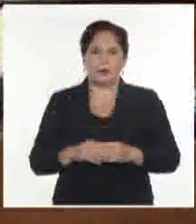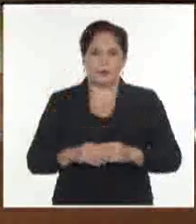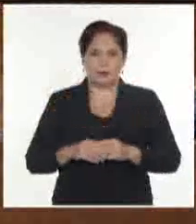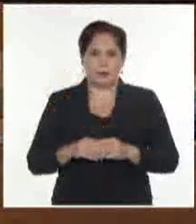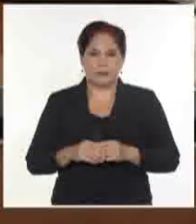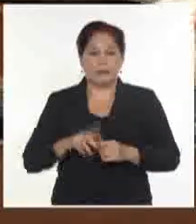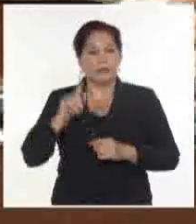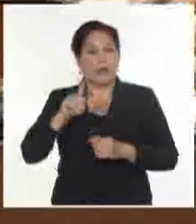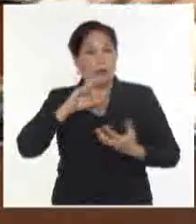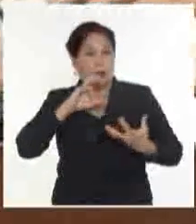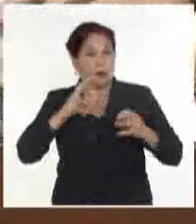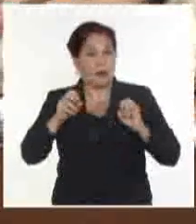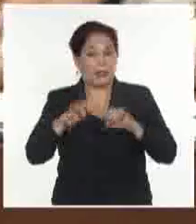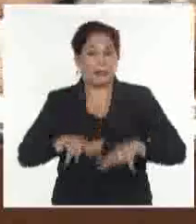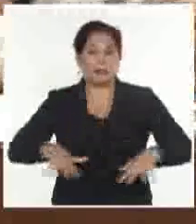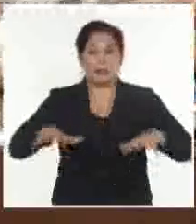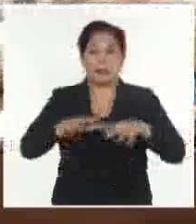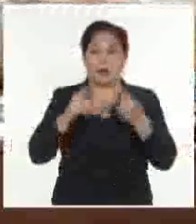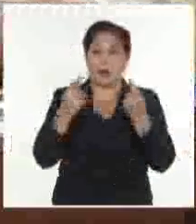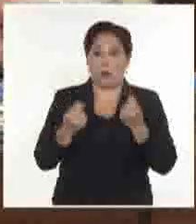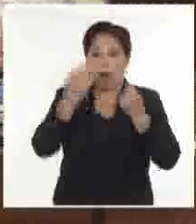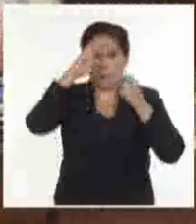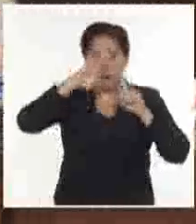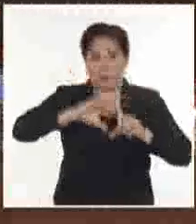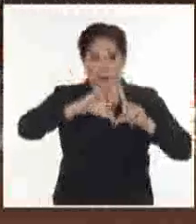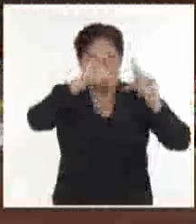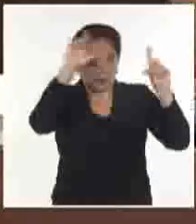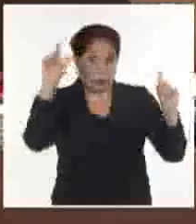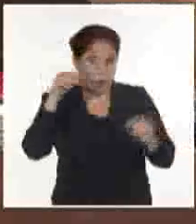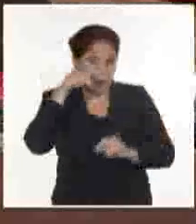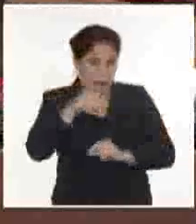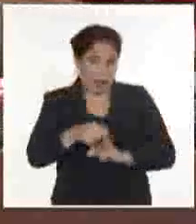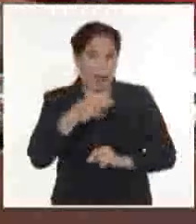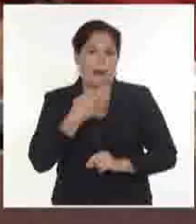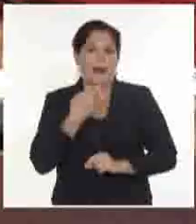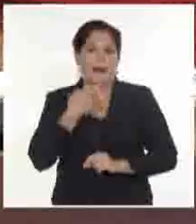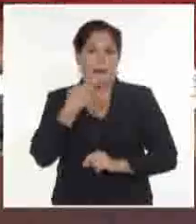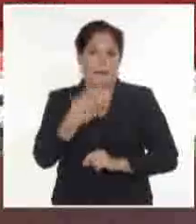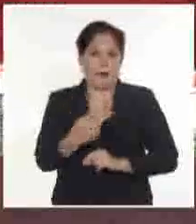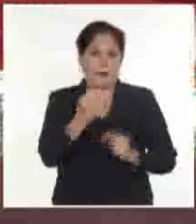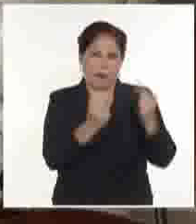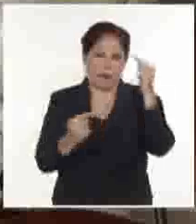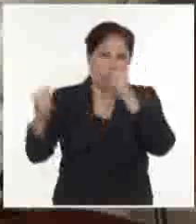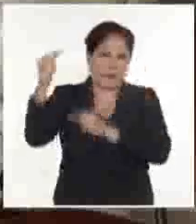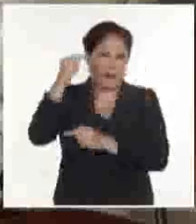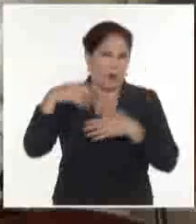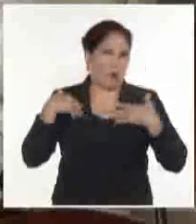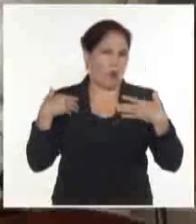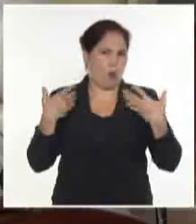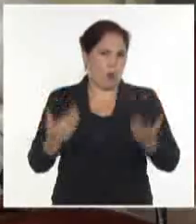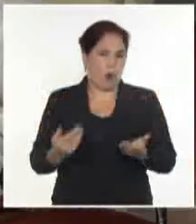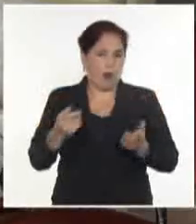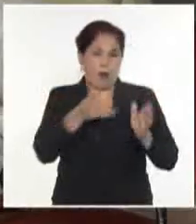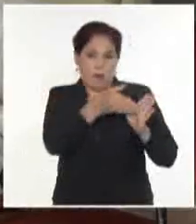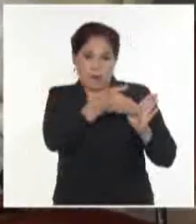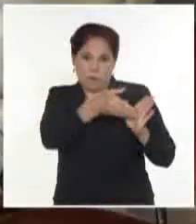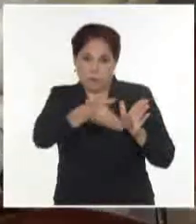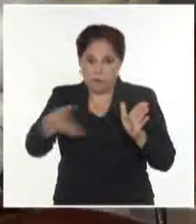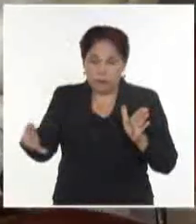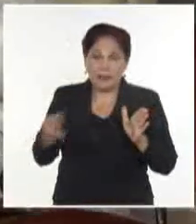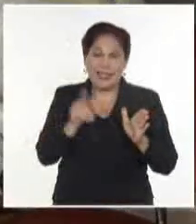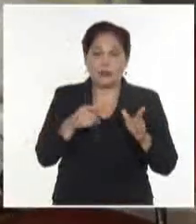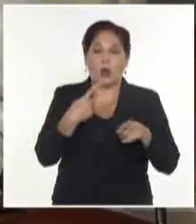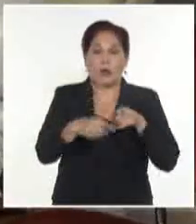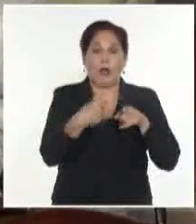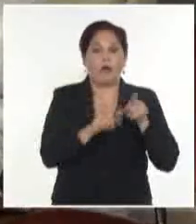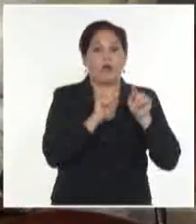la complejidad de la situación económica del país, urge dar respuestas por prioridades en lo que resta de año, colocar los recursos